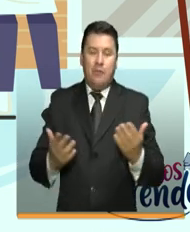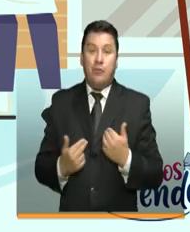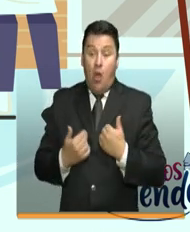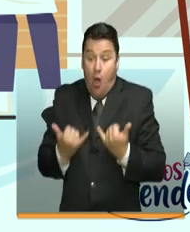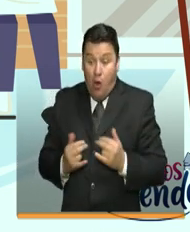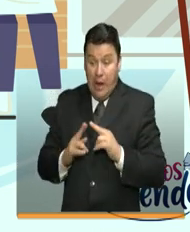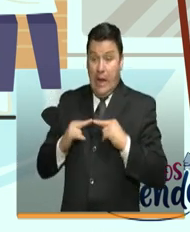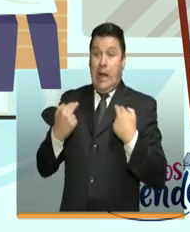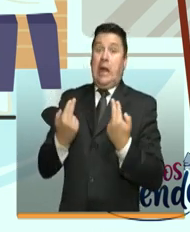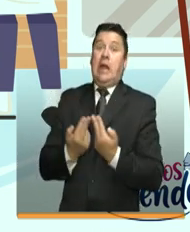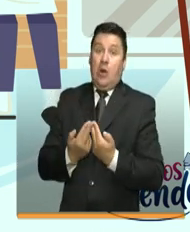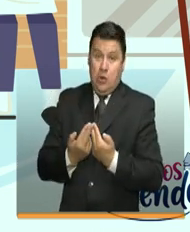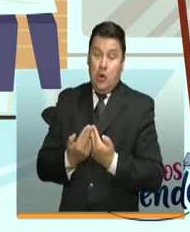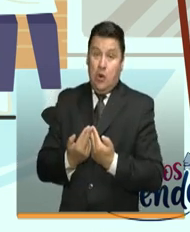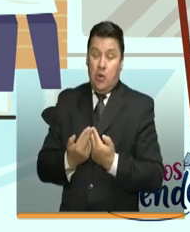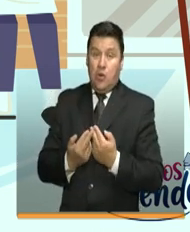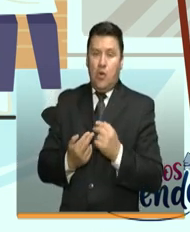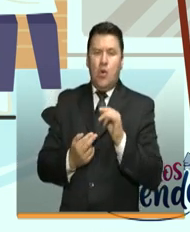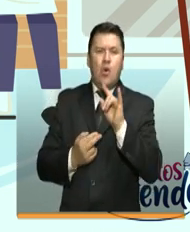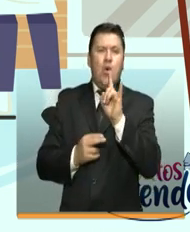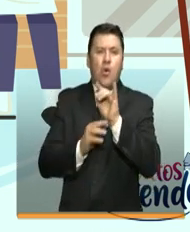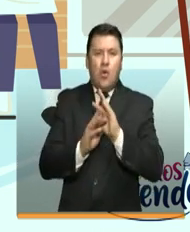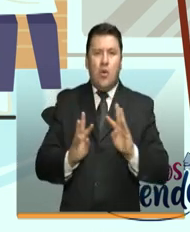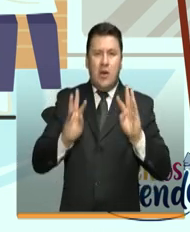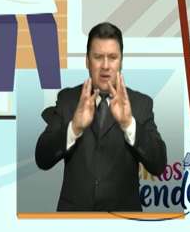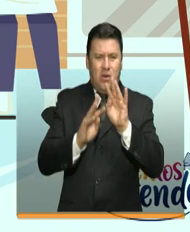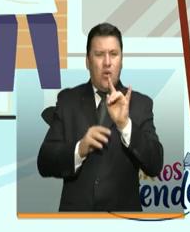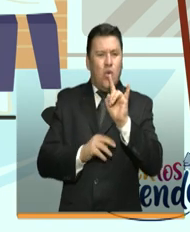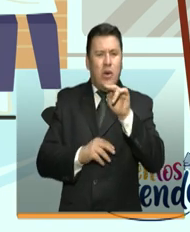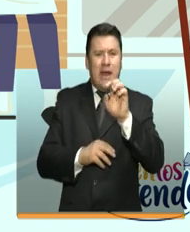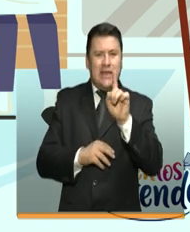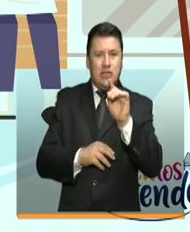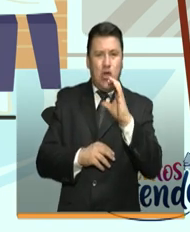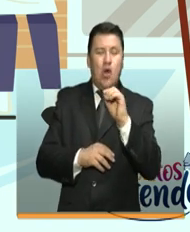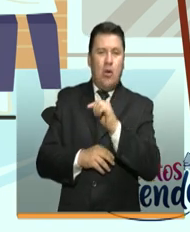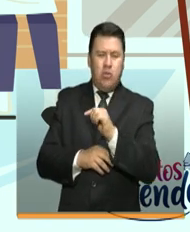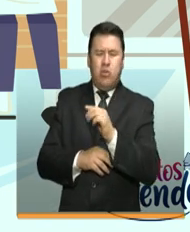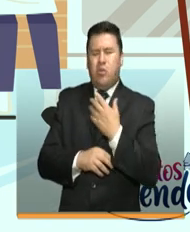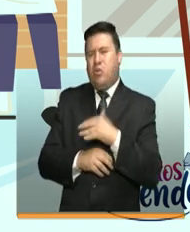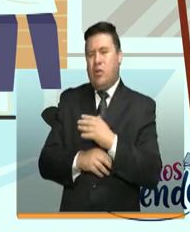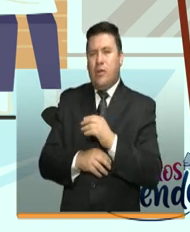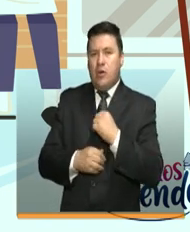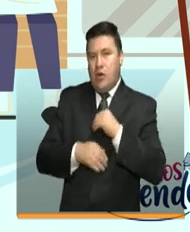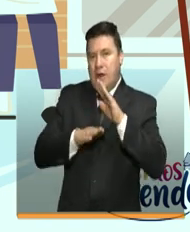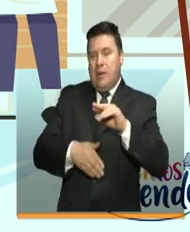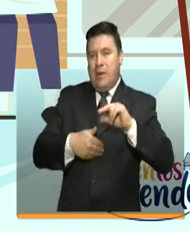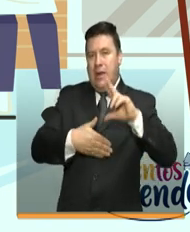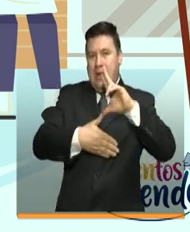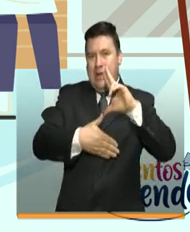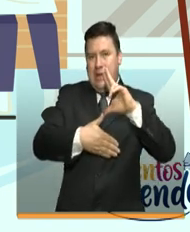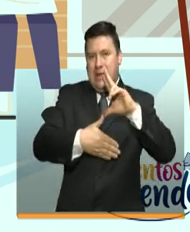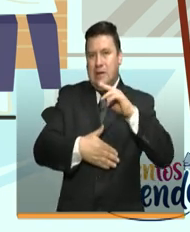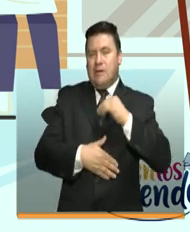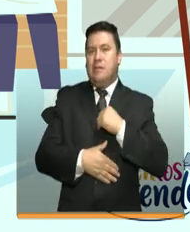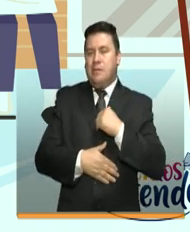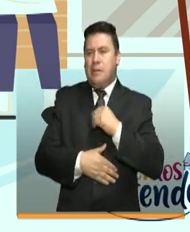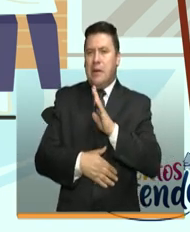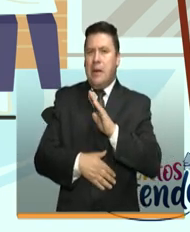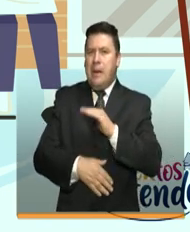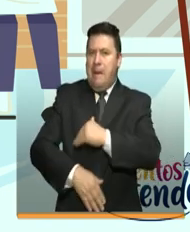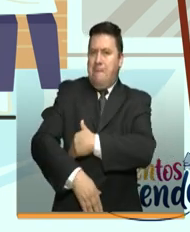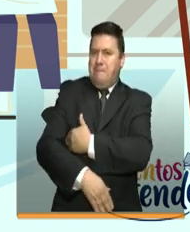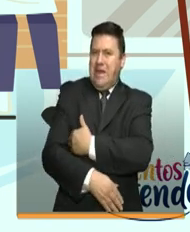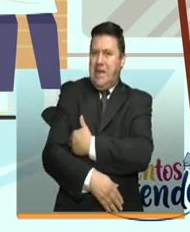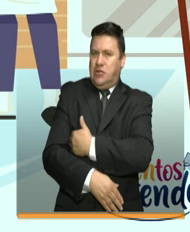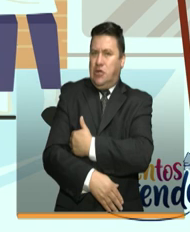reunión justamente con UNESCO, con todos los ministros de educación y nosotros representando a Latinoamérica, y fue de los países, ministro, donde se